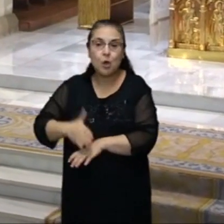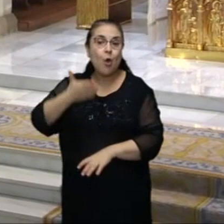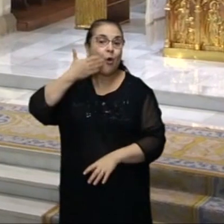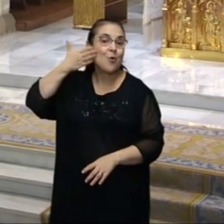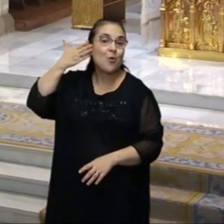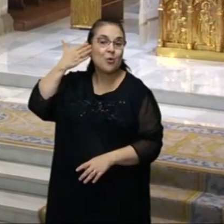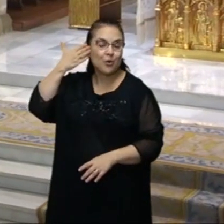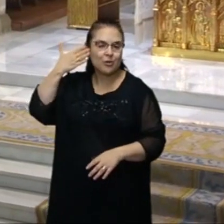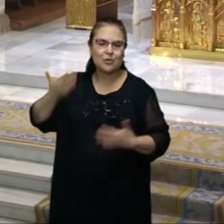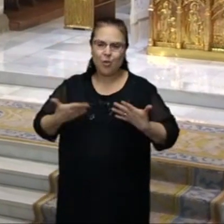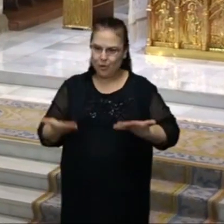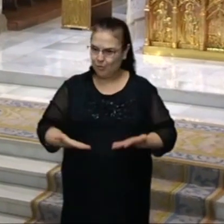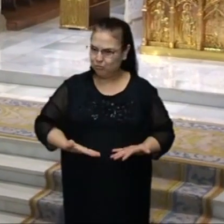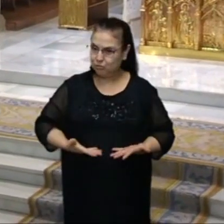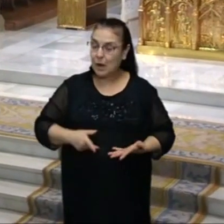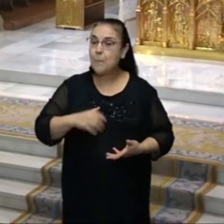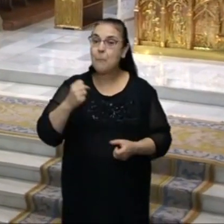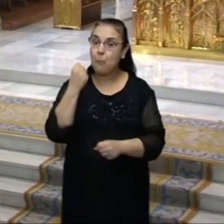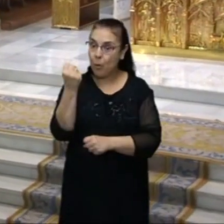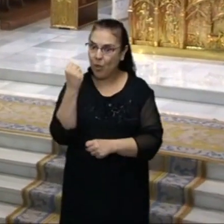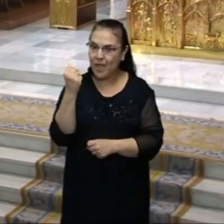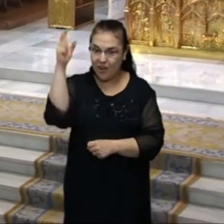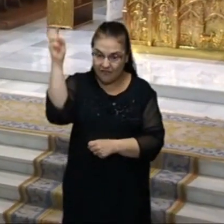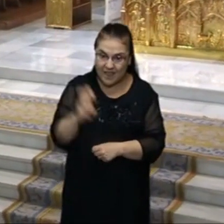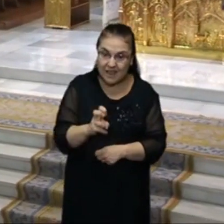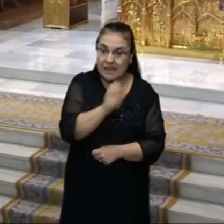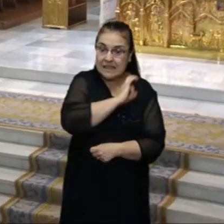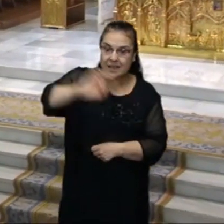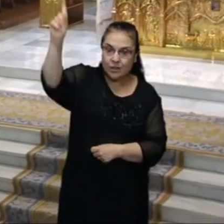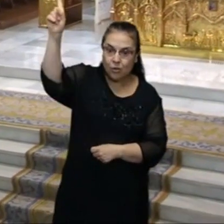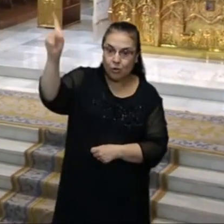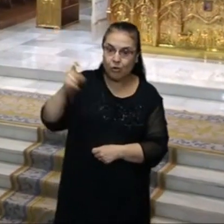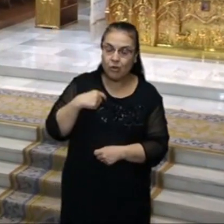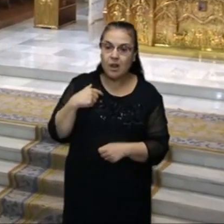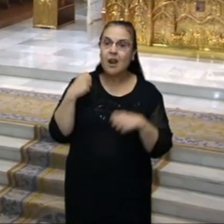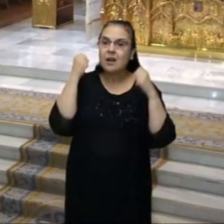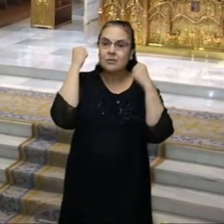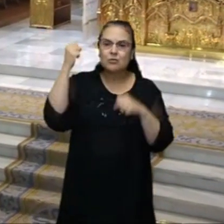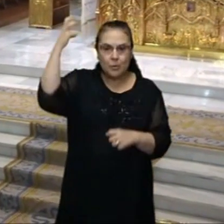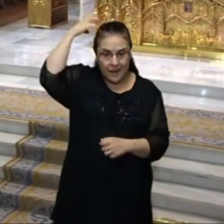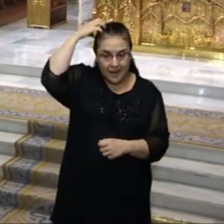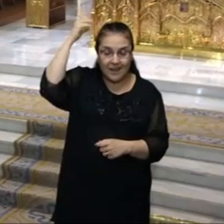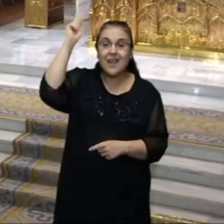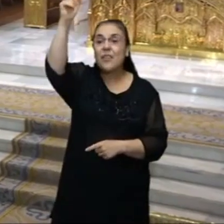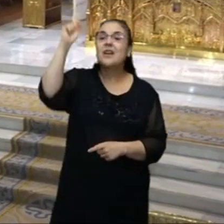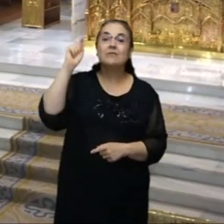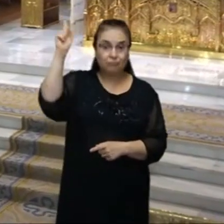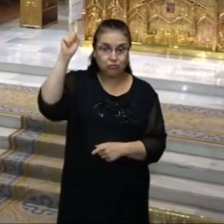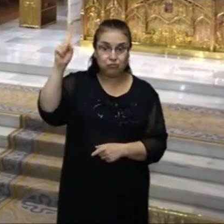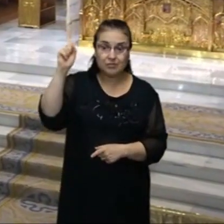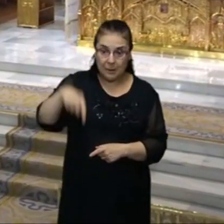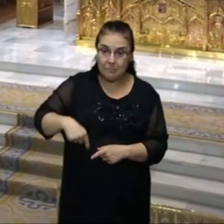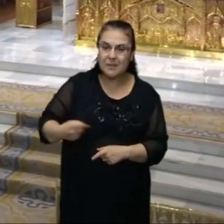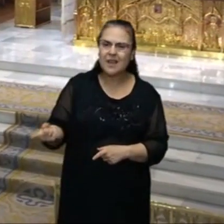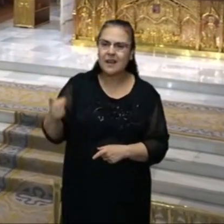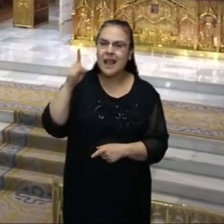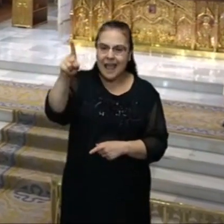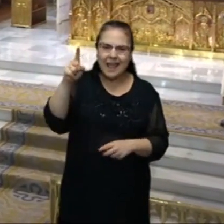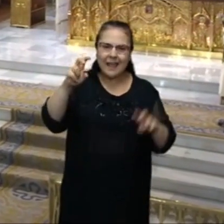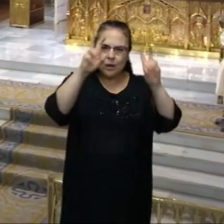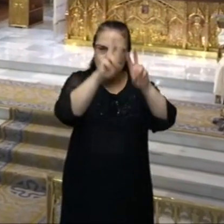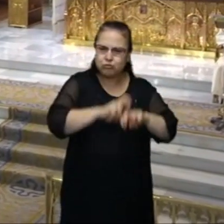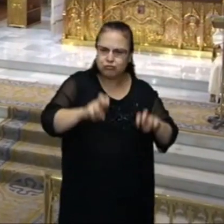súbditos. El poder os viene del Señor y la soberanía del Altísimo. Él examinará